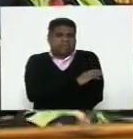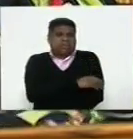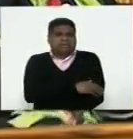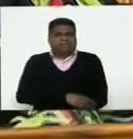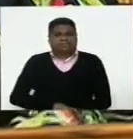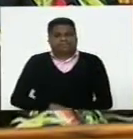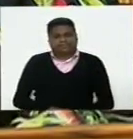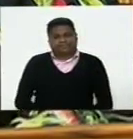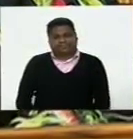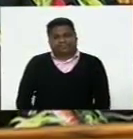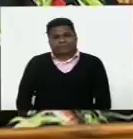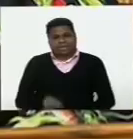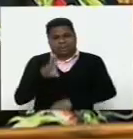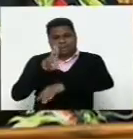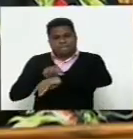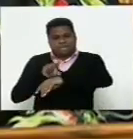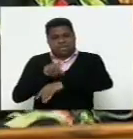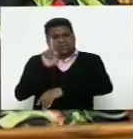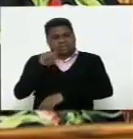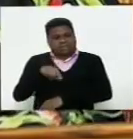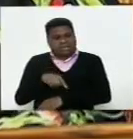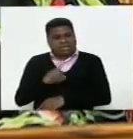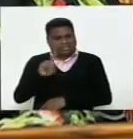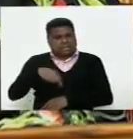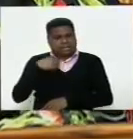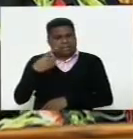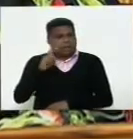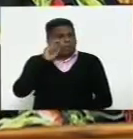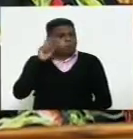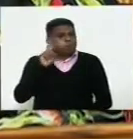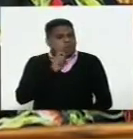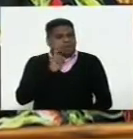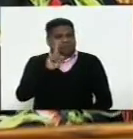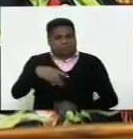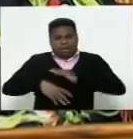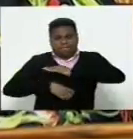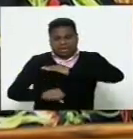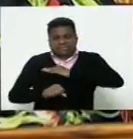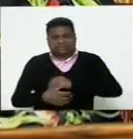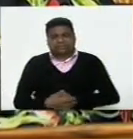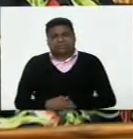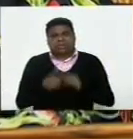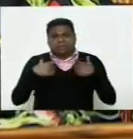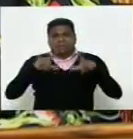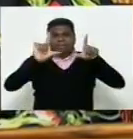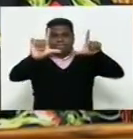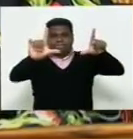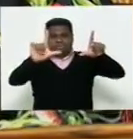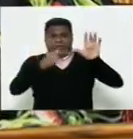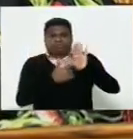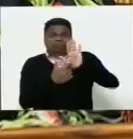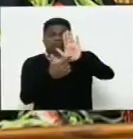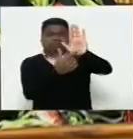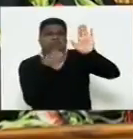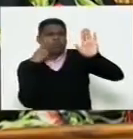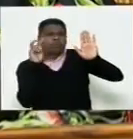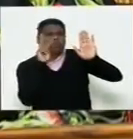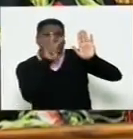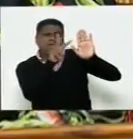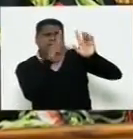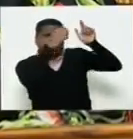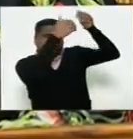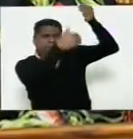gestantes y durante el parto y posparto deberán colocar a la vista de las usuarias y los usuarios un